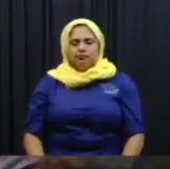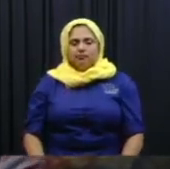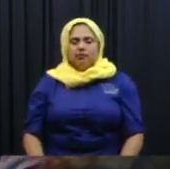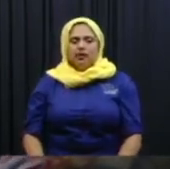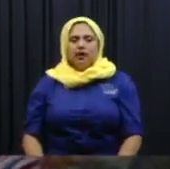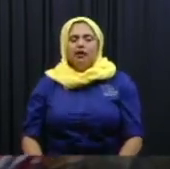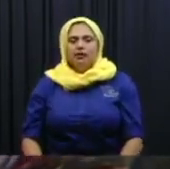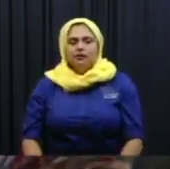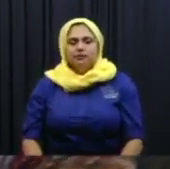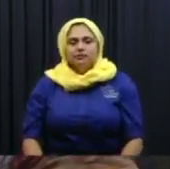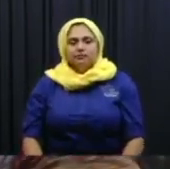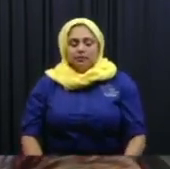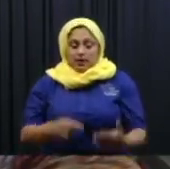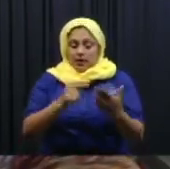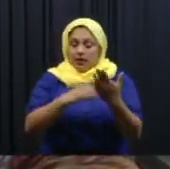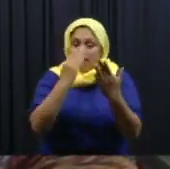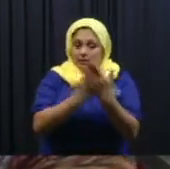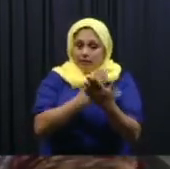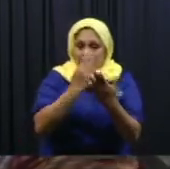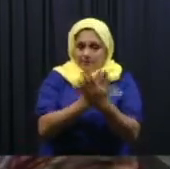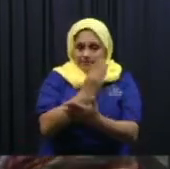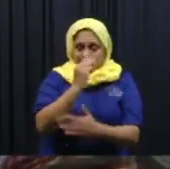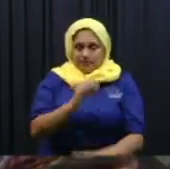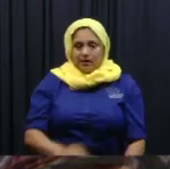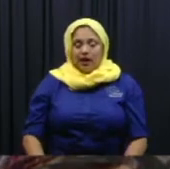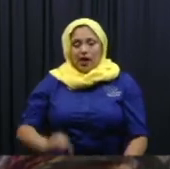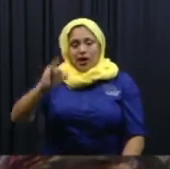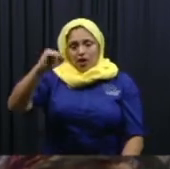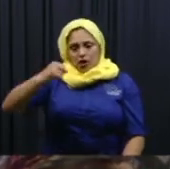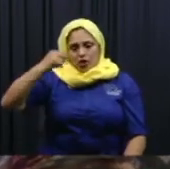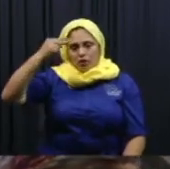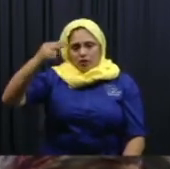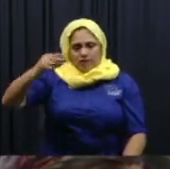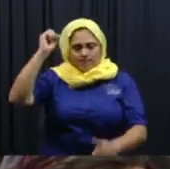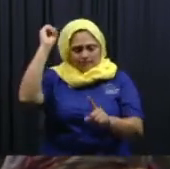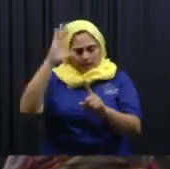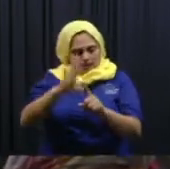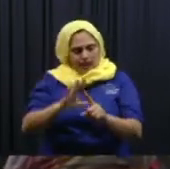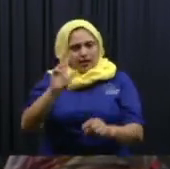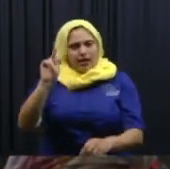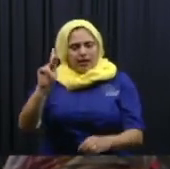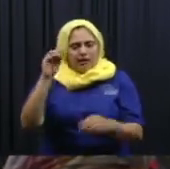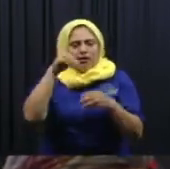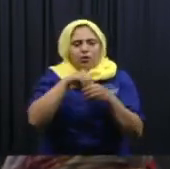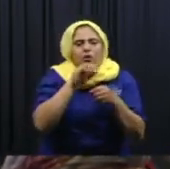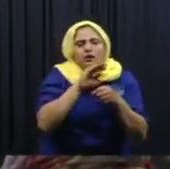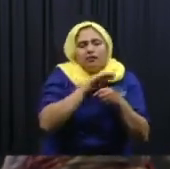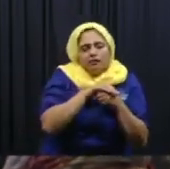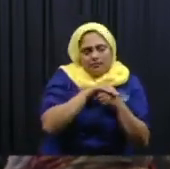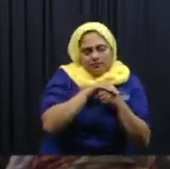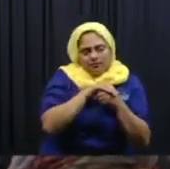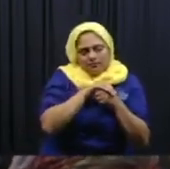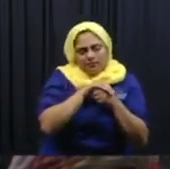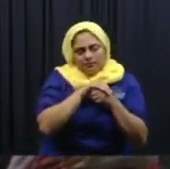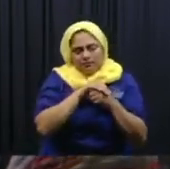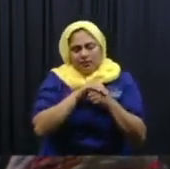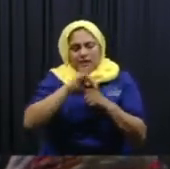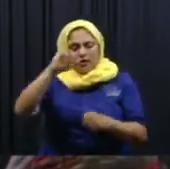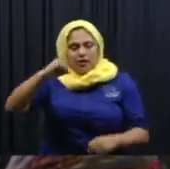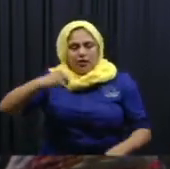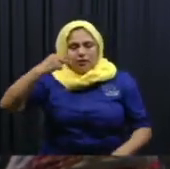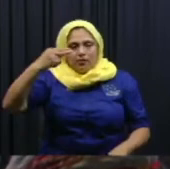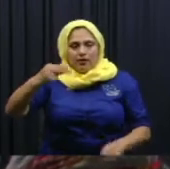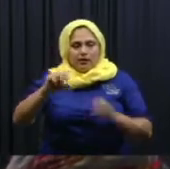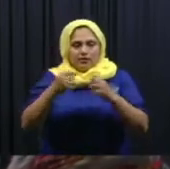6 24 27 Jehová te bendiga y te guarde Que